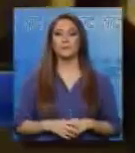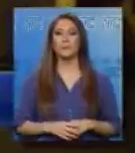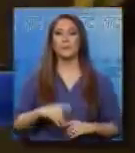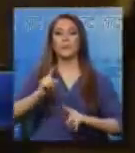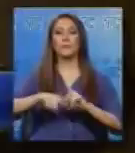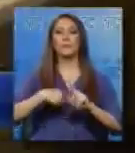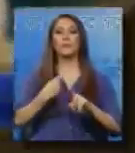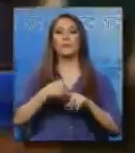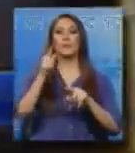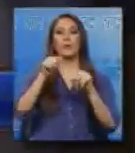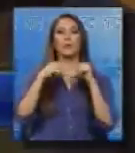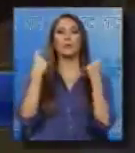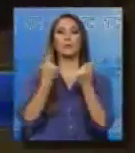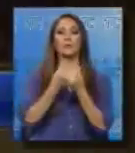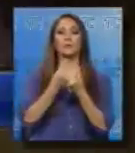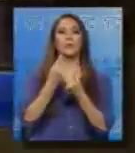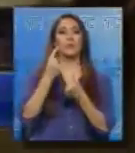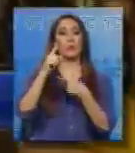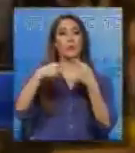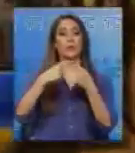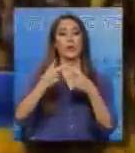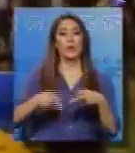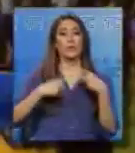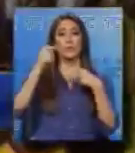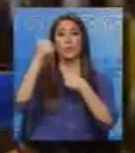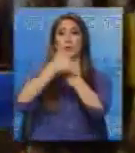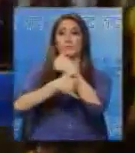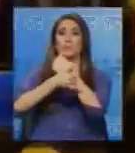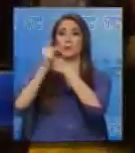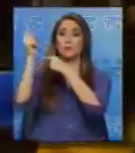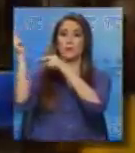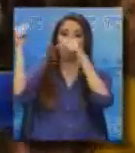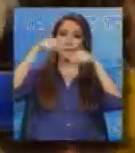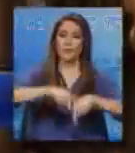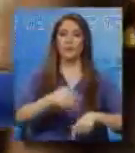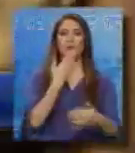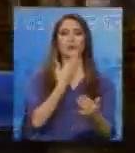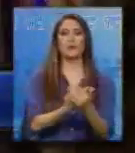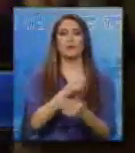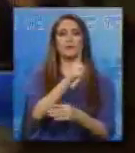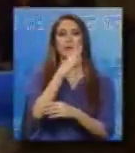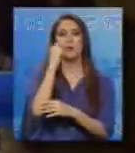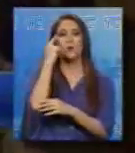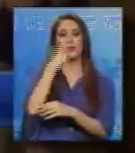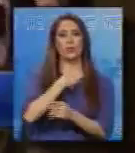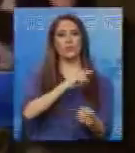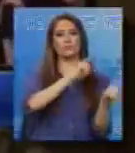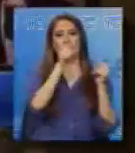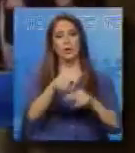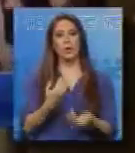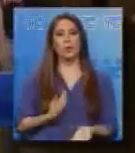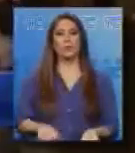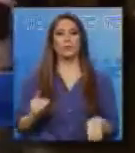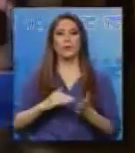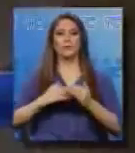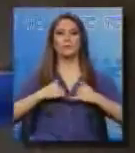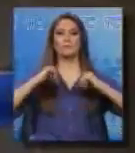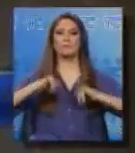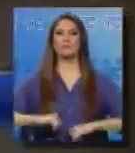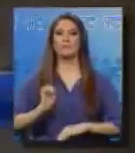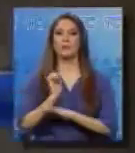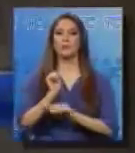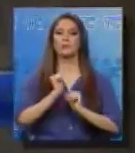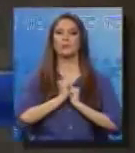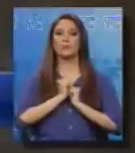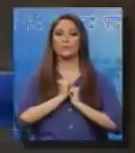participación del gremio de los migrantes retornados, quienes con pancartas demostraban su agradecimiento y apoyo al proyecto de la Revolución Ciudadana.